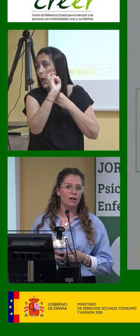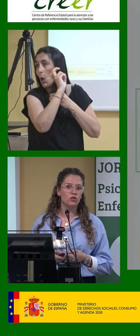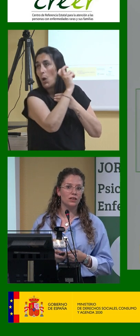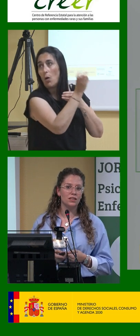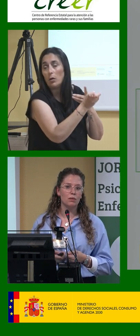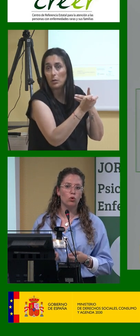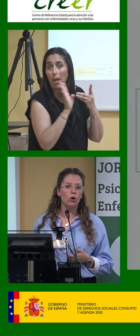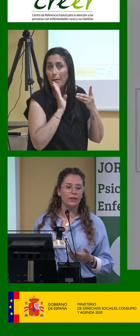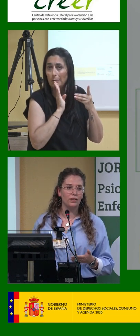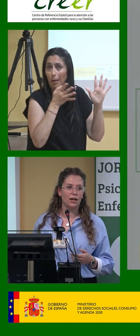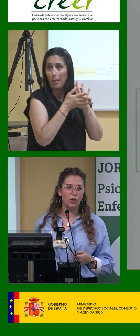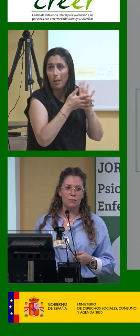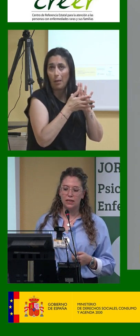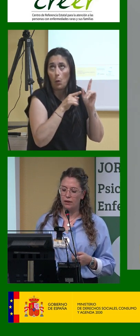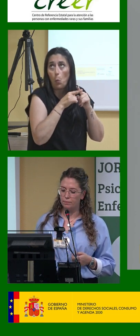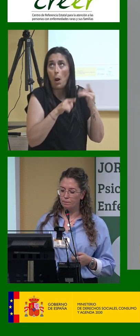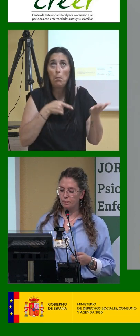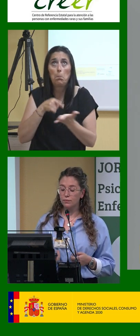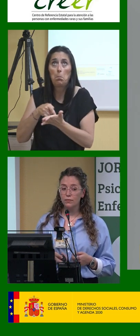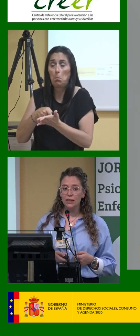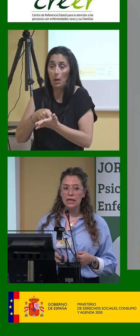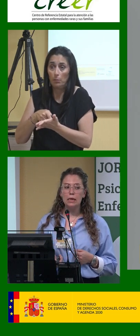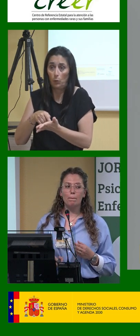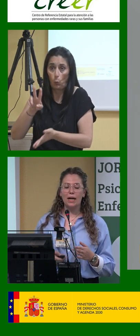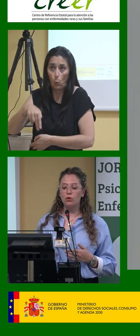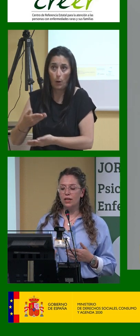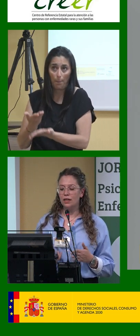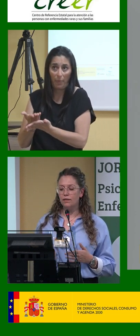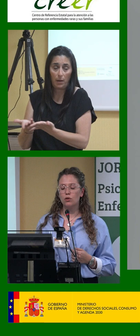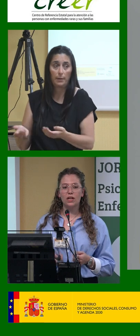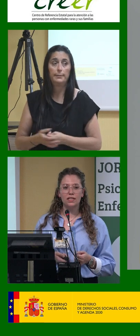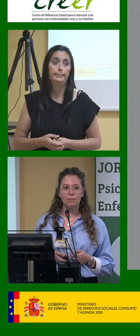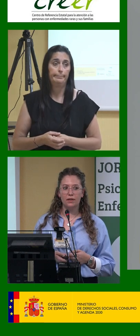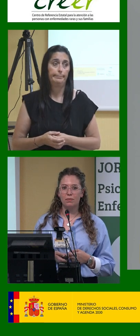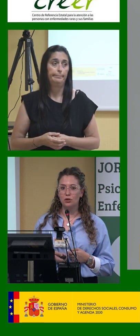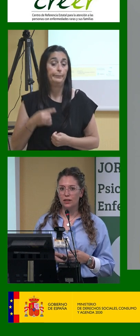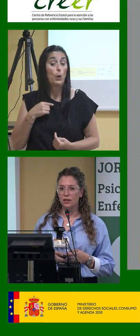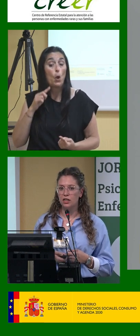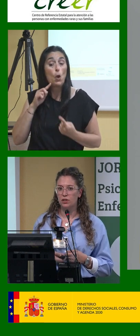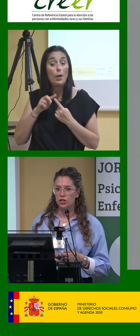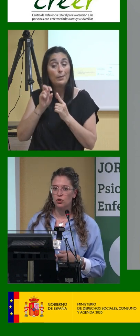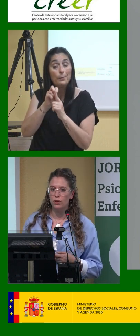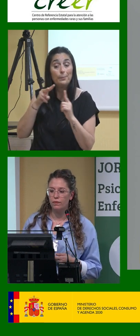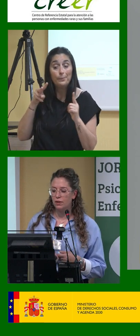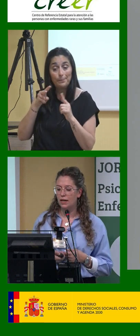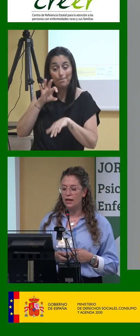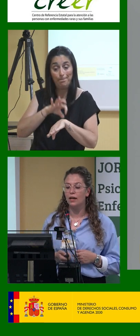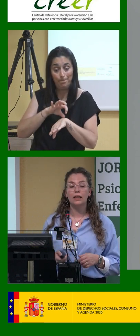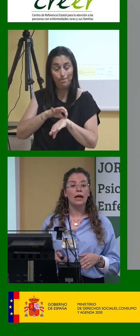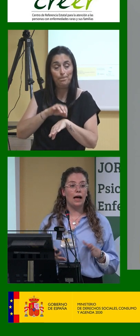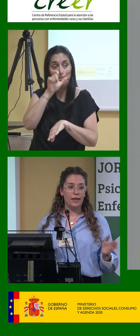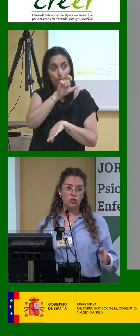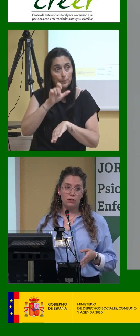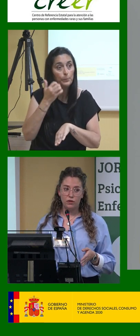que veíamos antes, tampoco lo habían llegado a demandar. Para poder analizar cuál es esa percepción que tienen las personas con una enfermedad